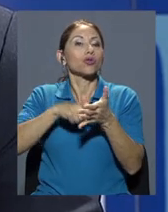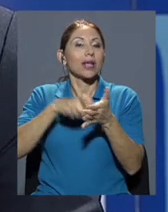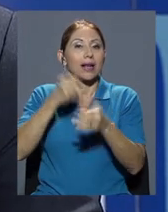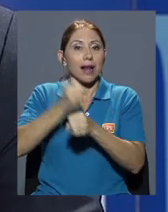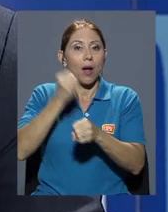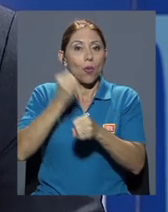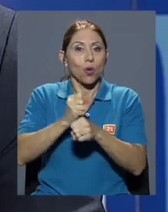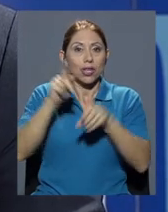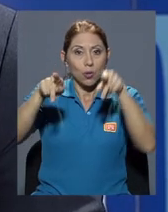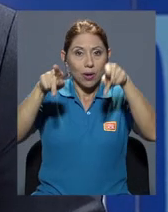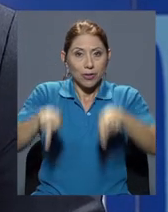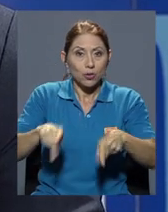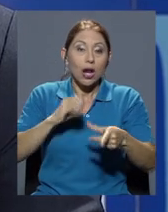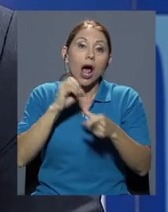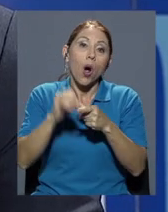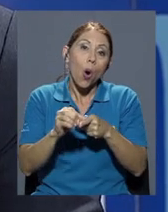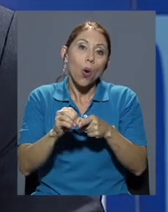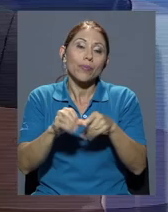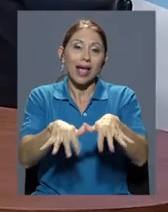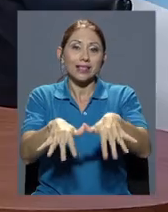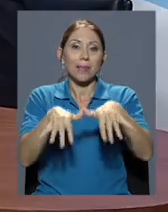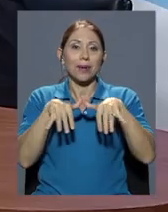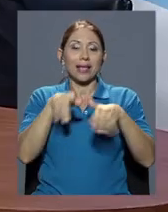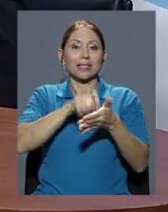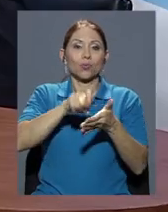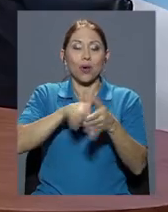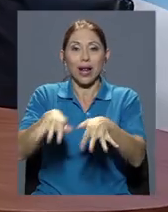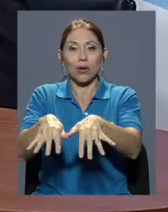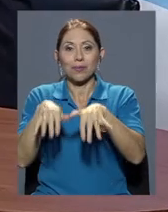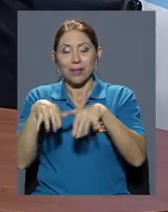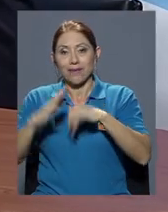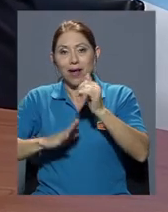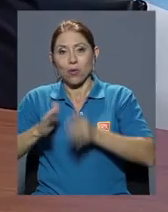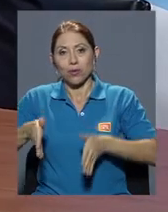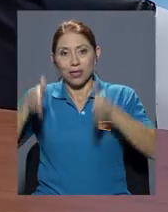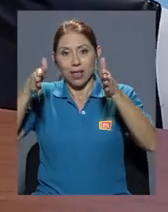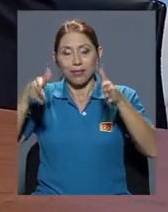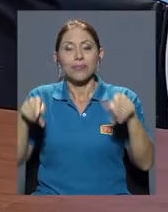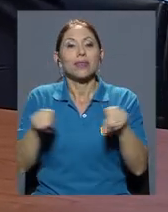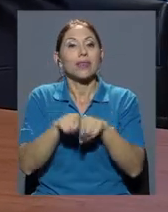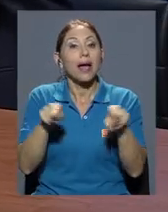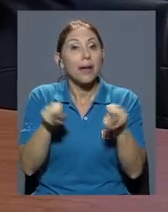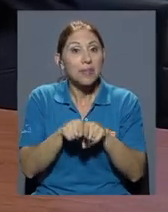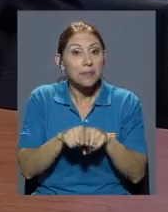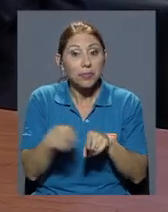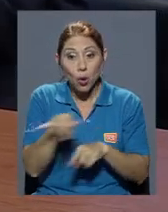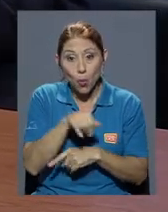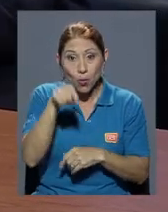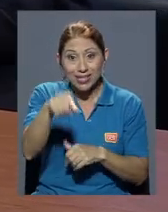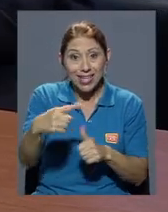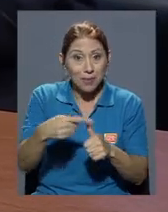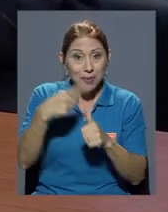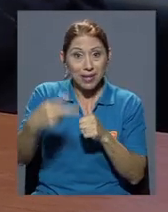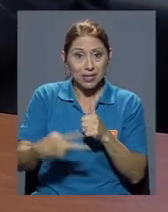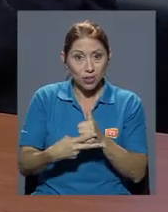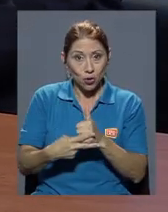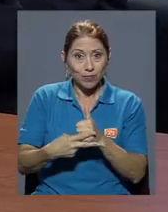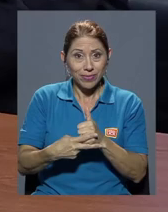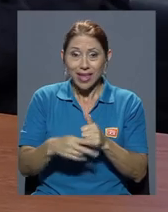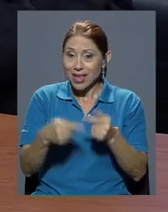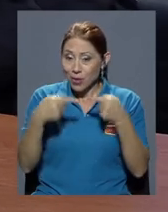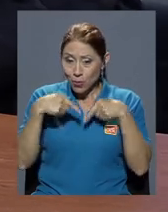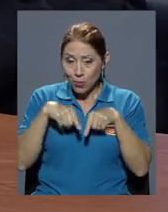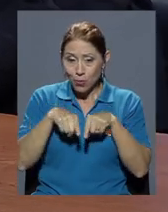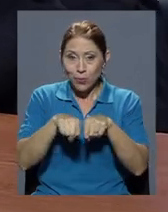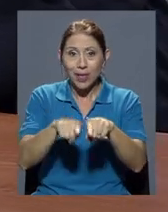con ellos o asambleas de escuela o facultad es muy importante también mencionar que como este la primera inicio ni nos coincidió con el